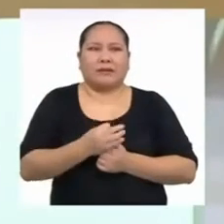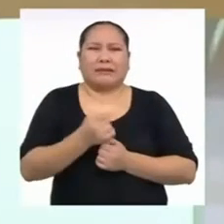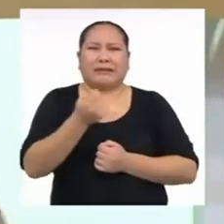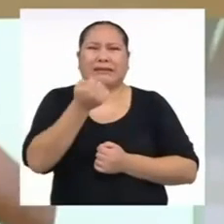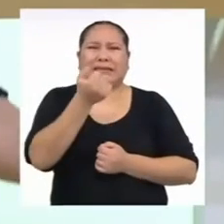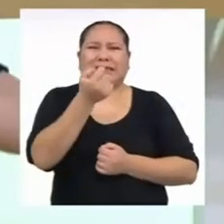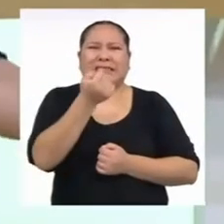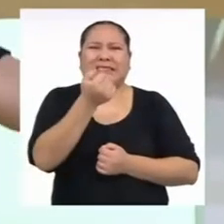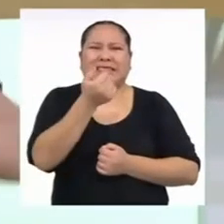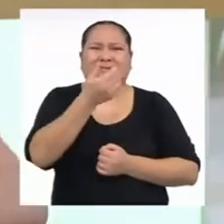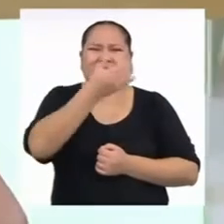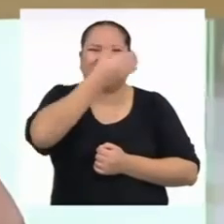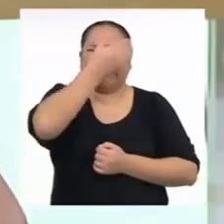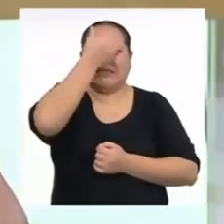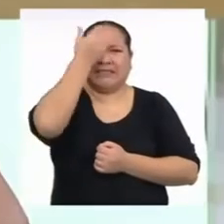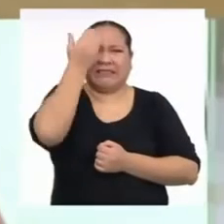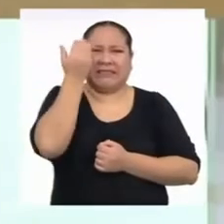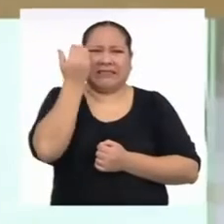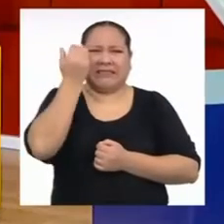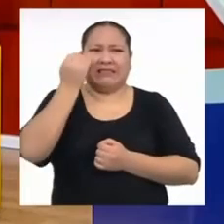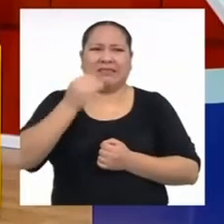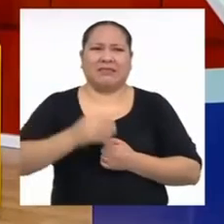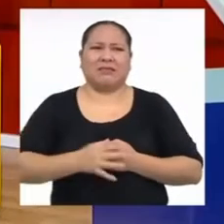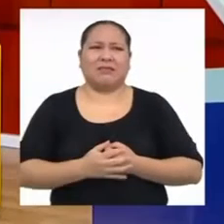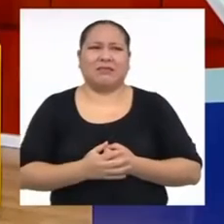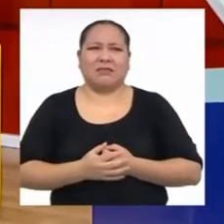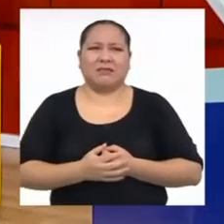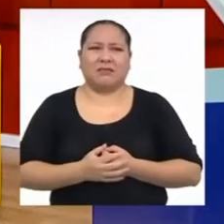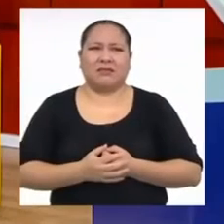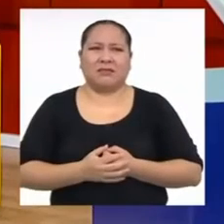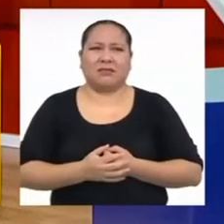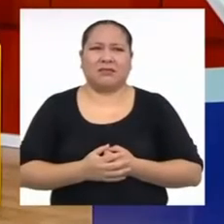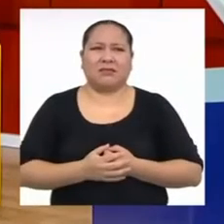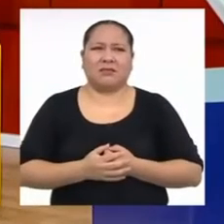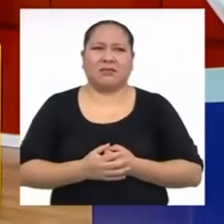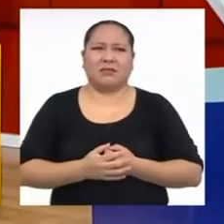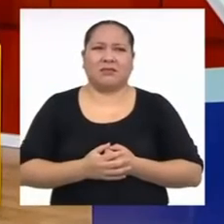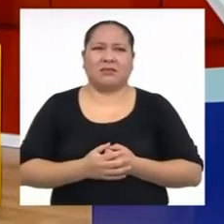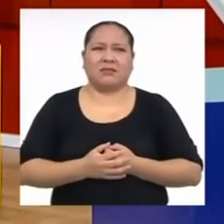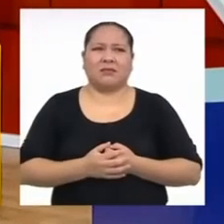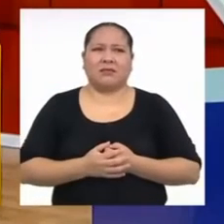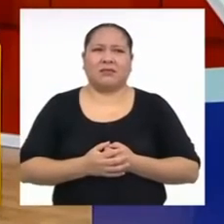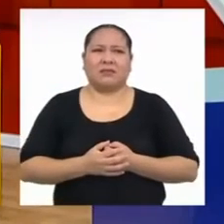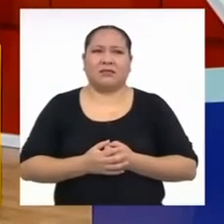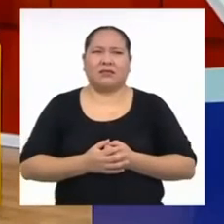casi se me olvida. A ver.